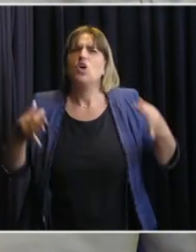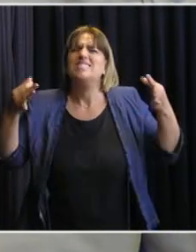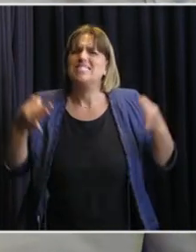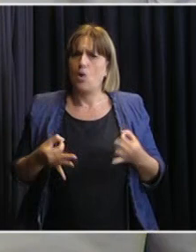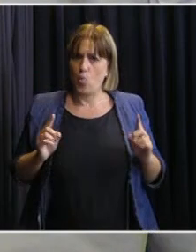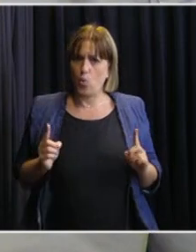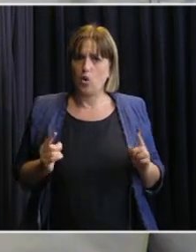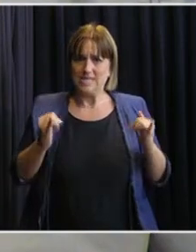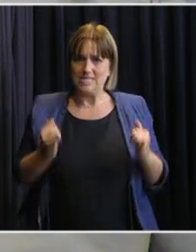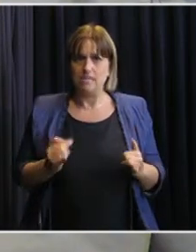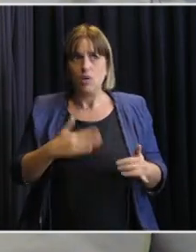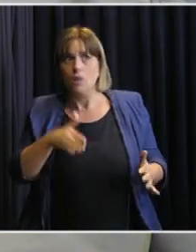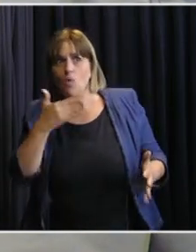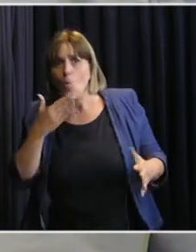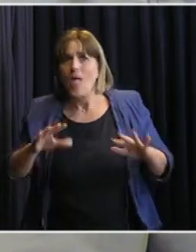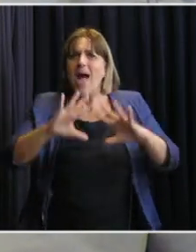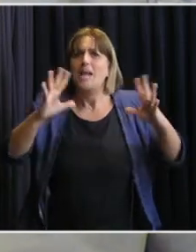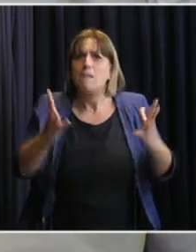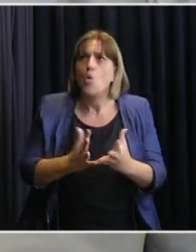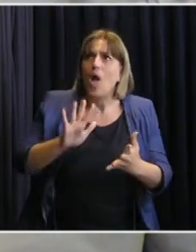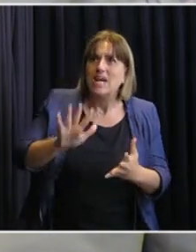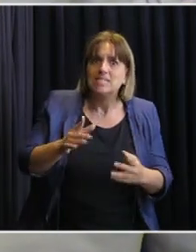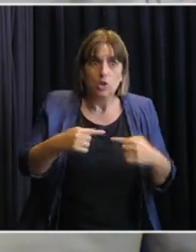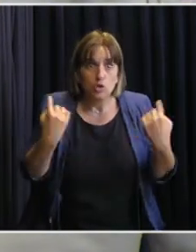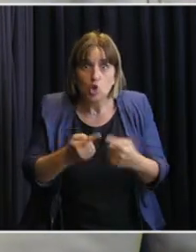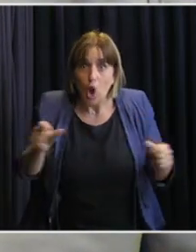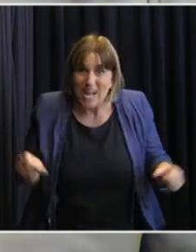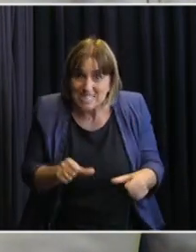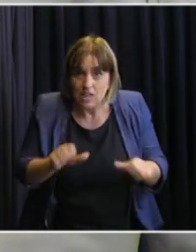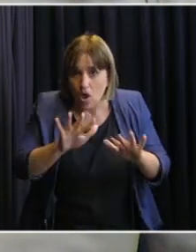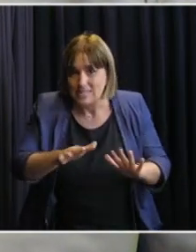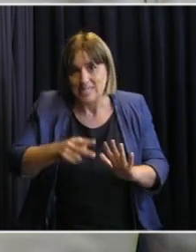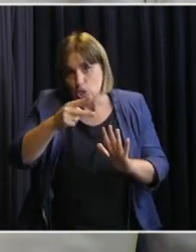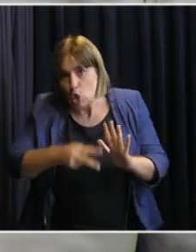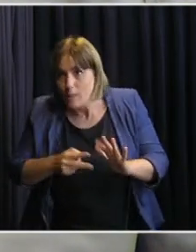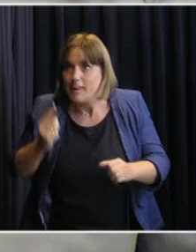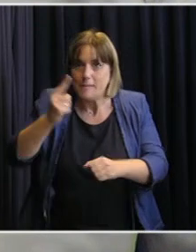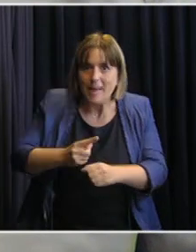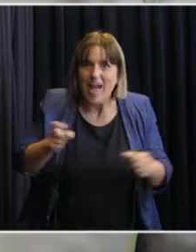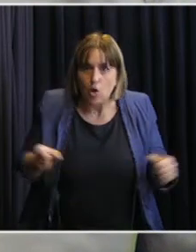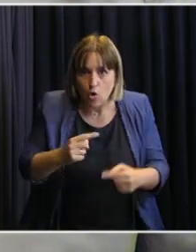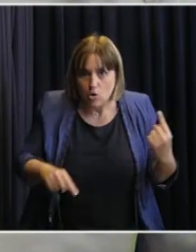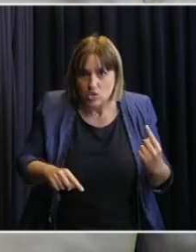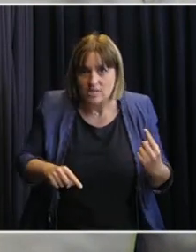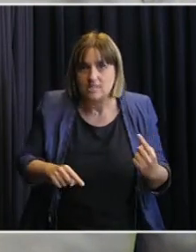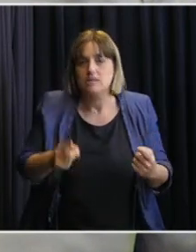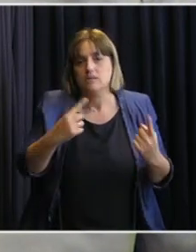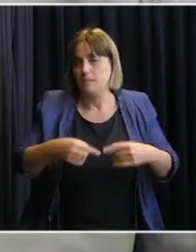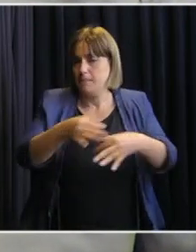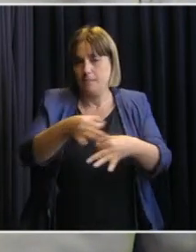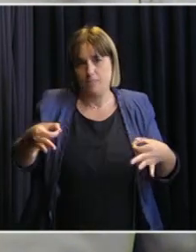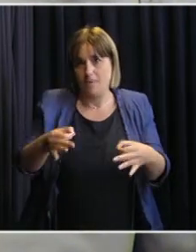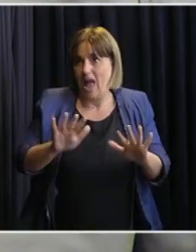la incertidumbre mundial que hay, que las medidas que estamos tomando son las cosas. Y para el momento son